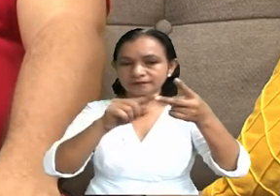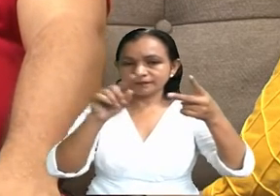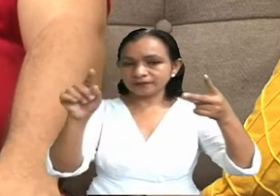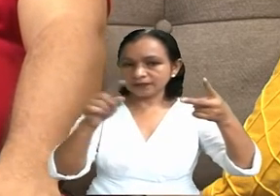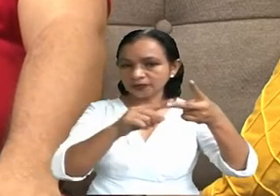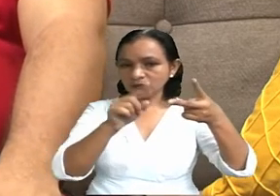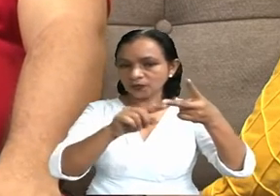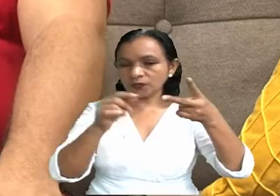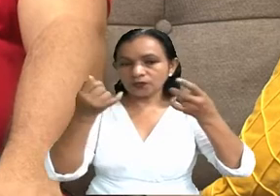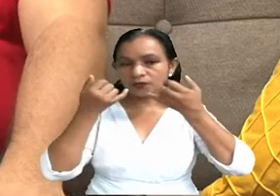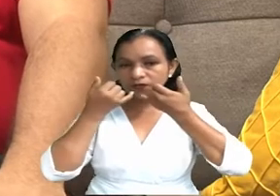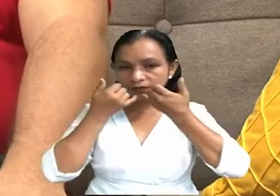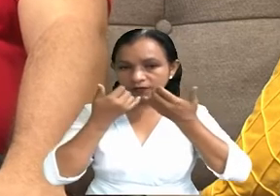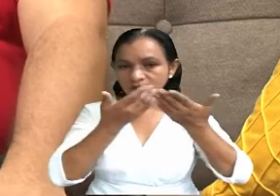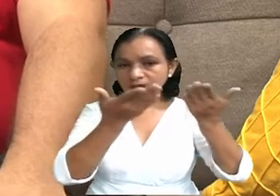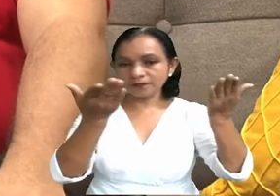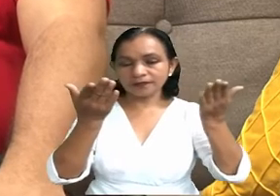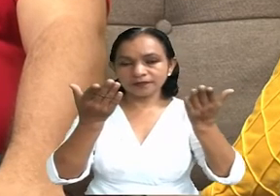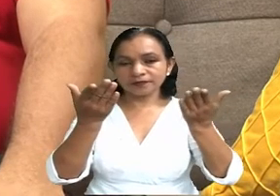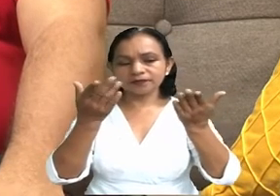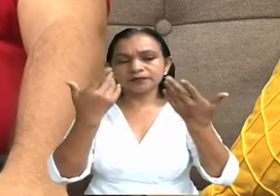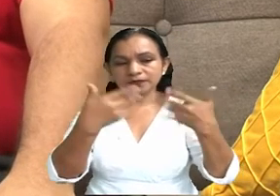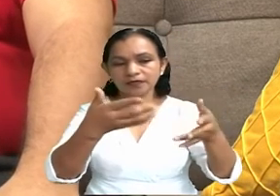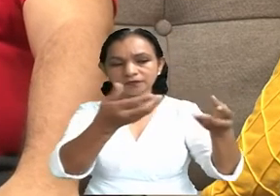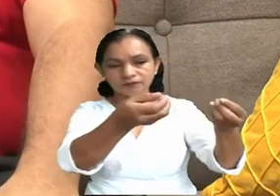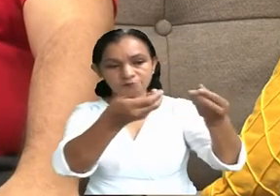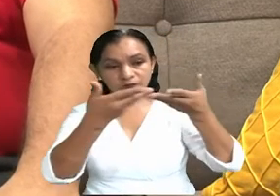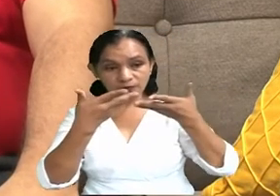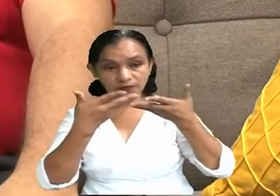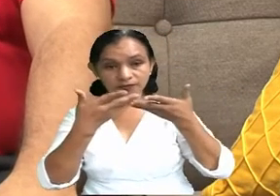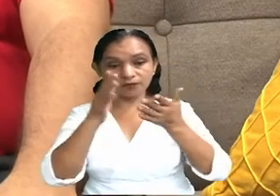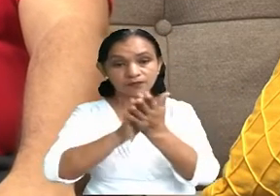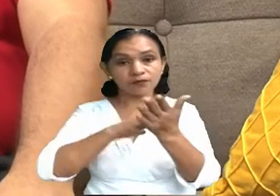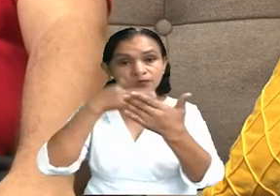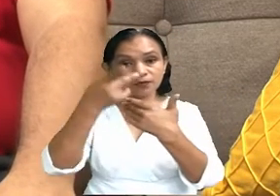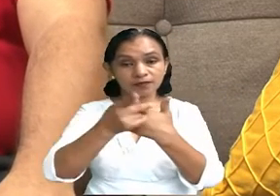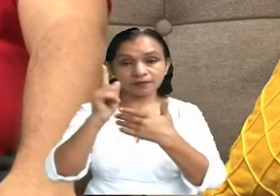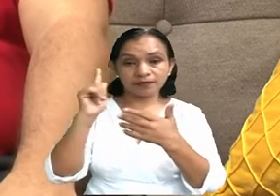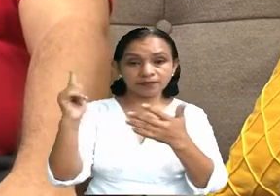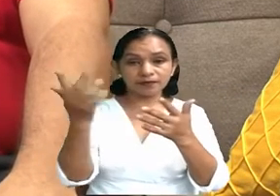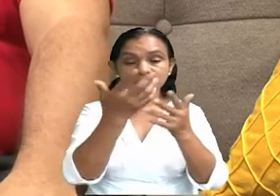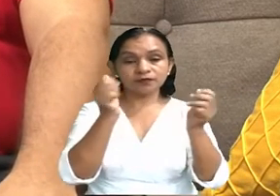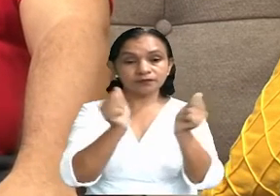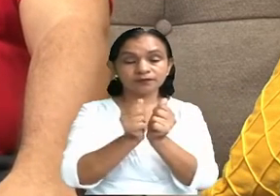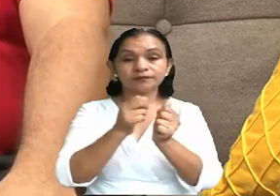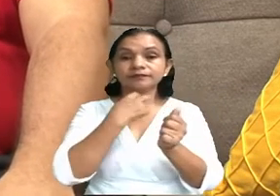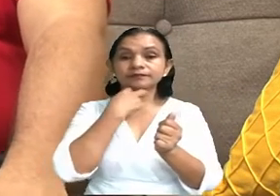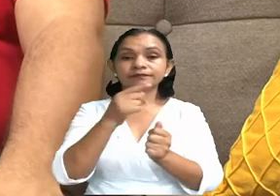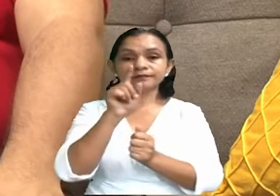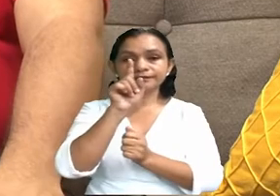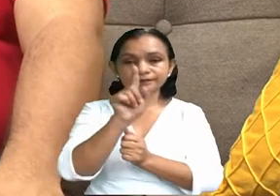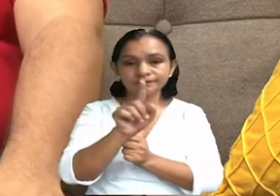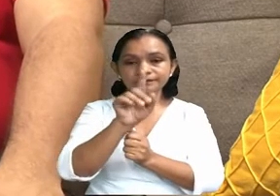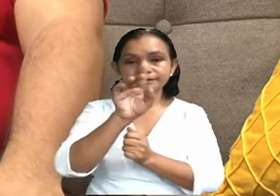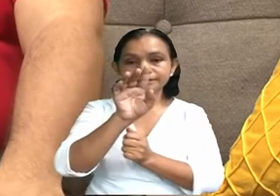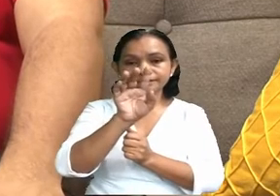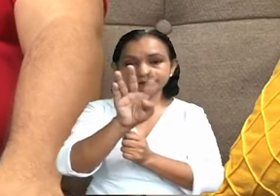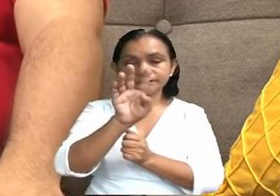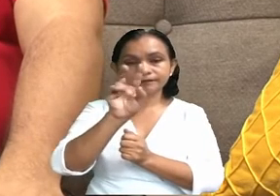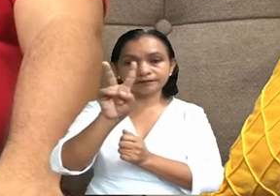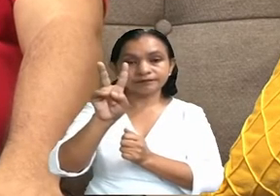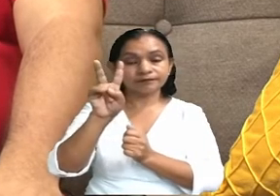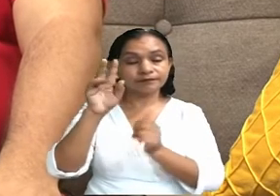con la información del programa Todos con Vos, donde actualmente hay 142,000